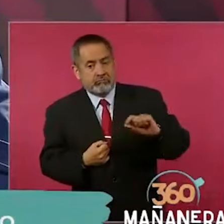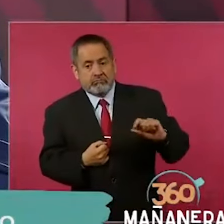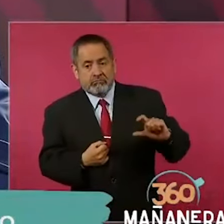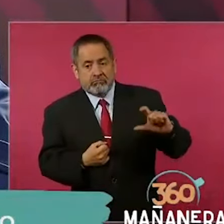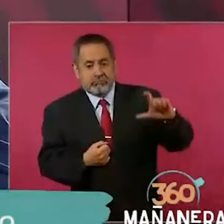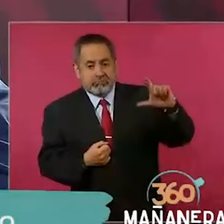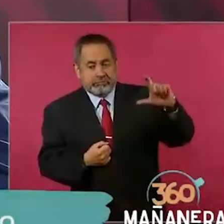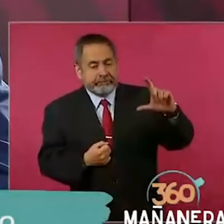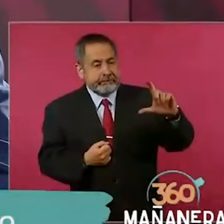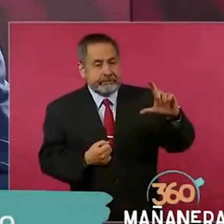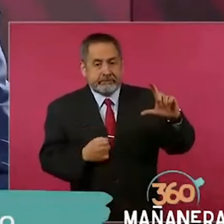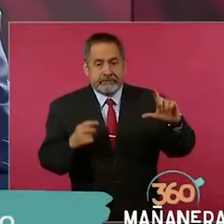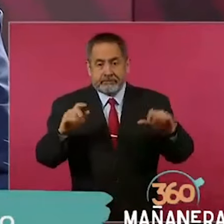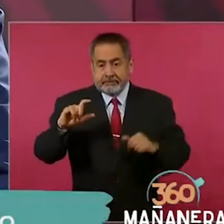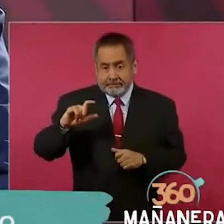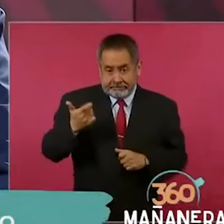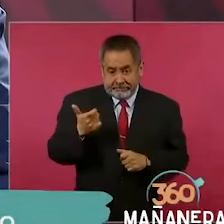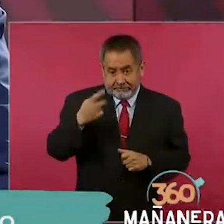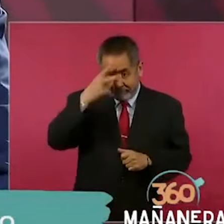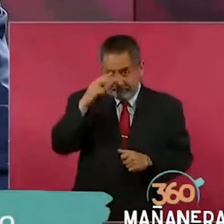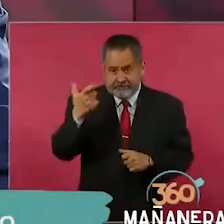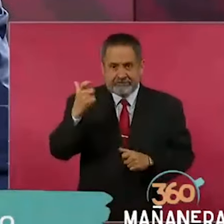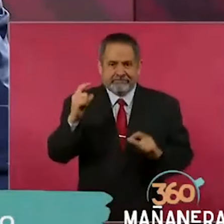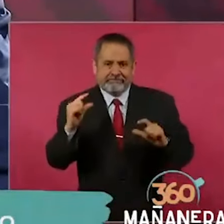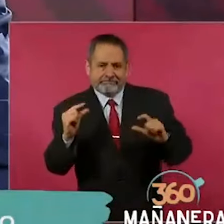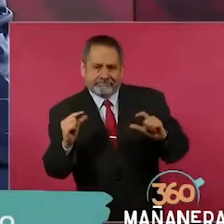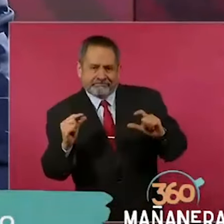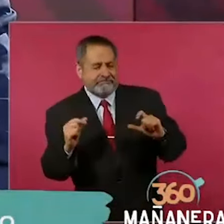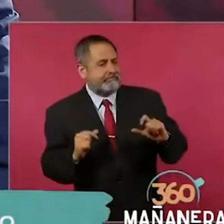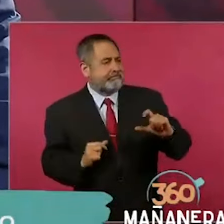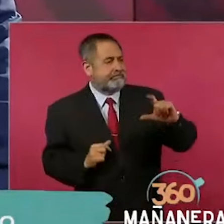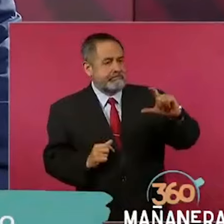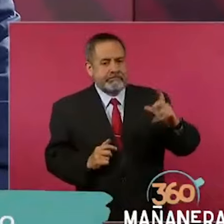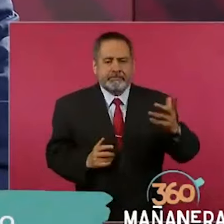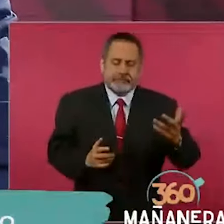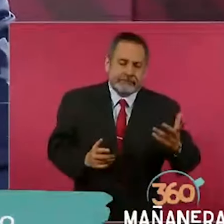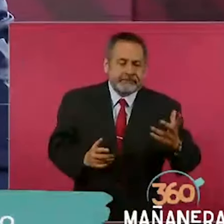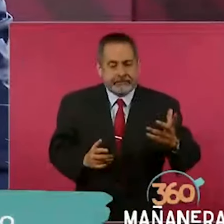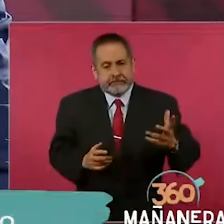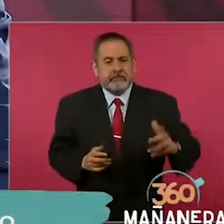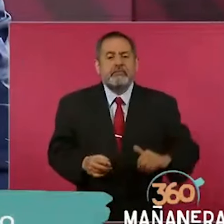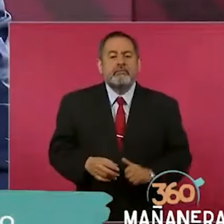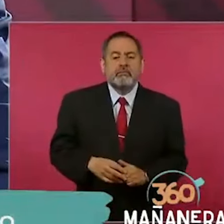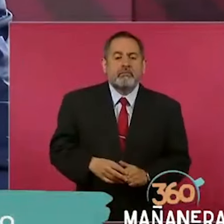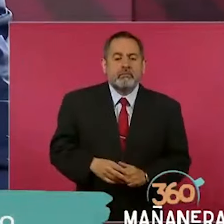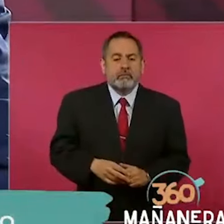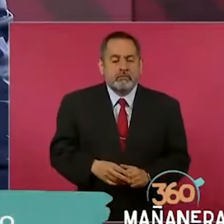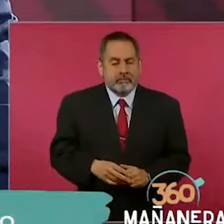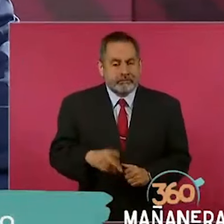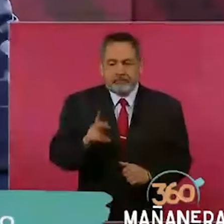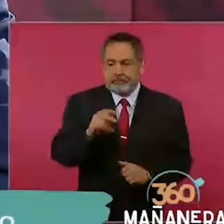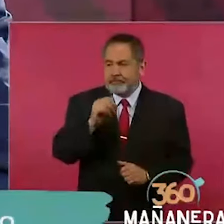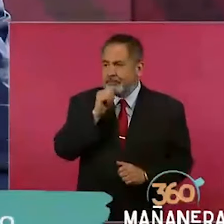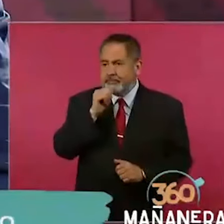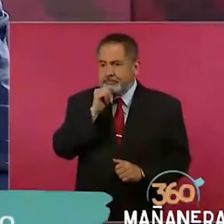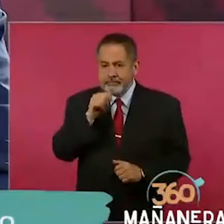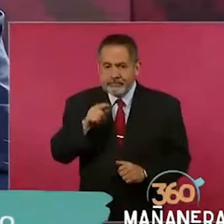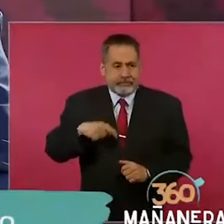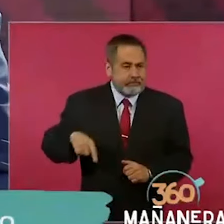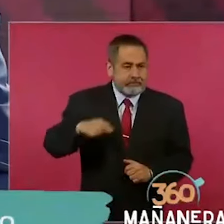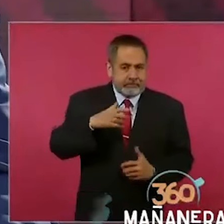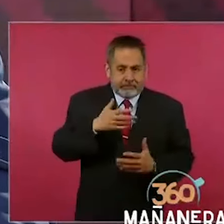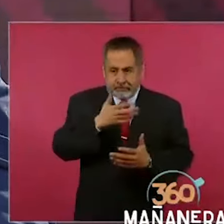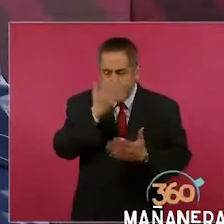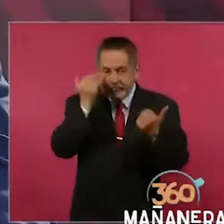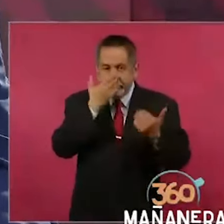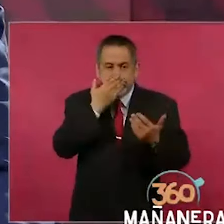dólar con al peso y todavía no se sabía bien